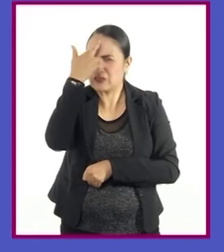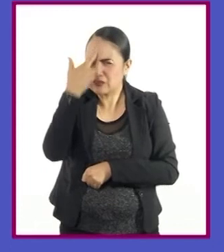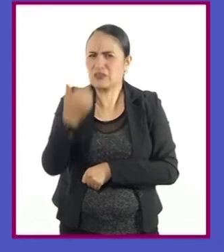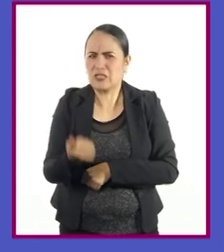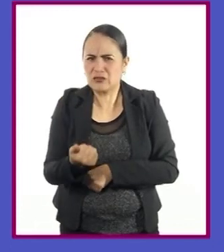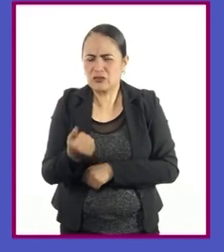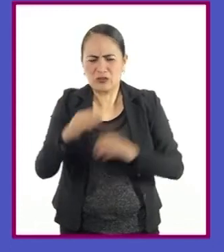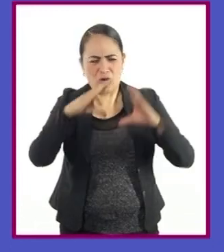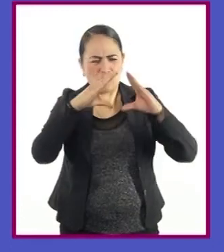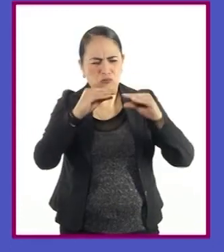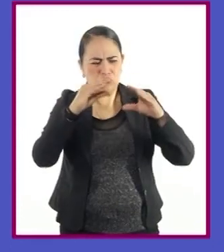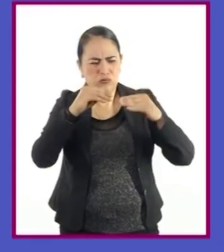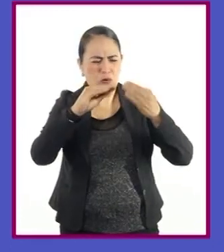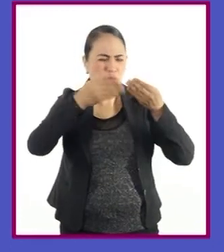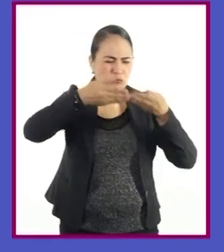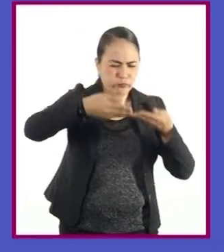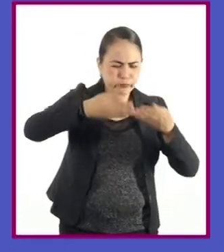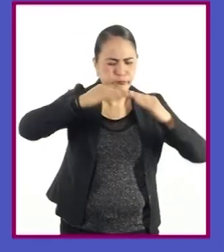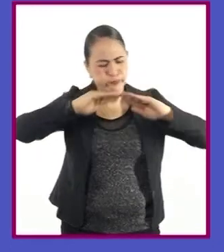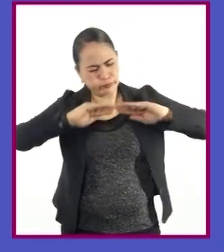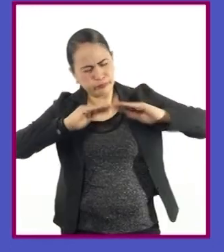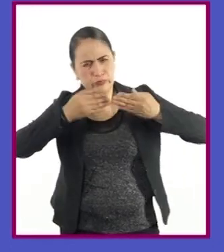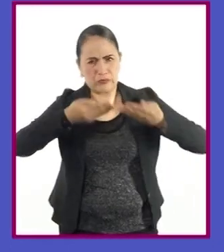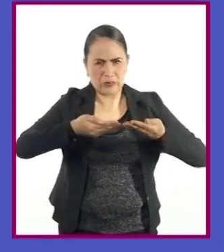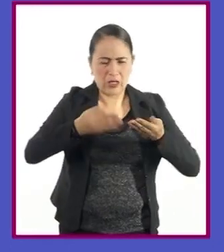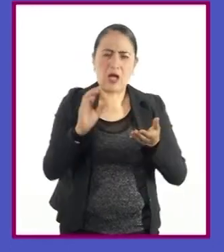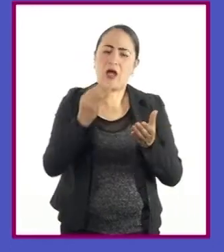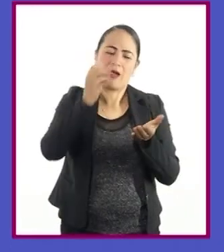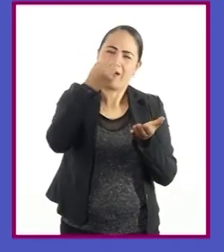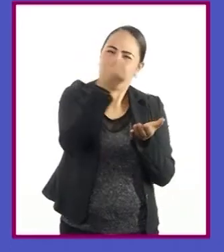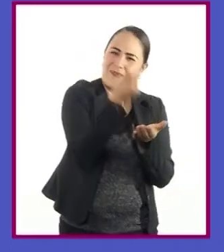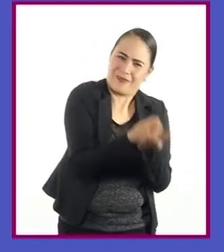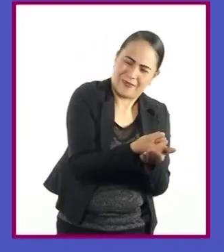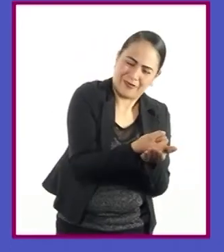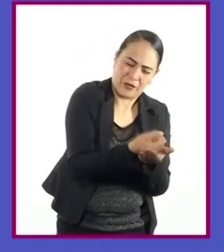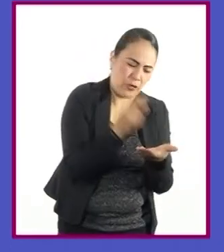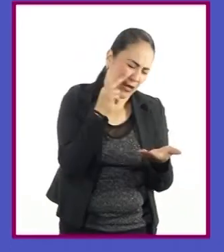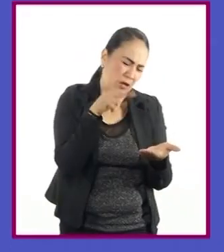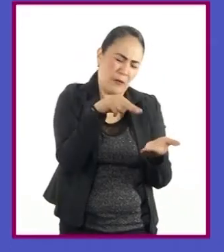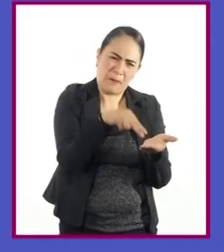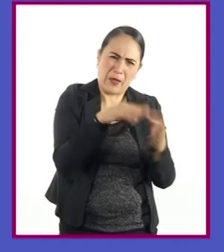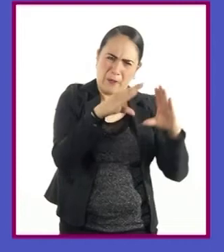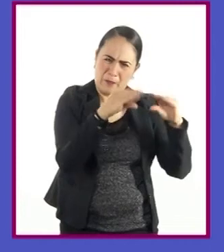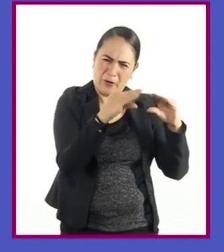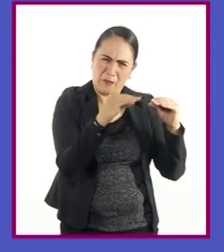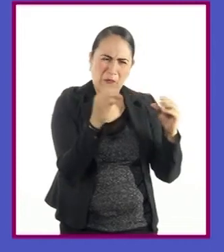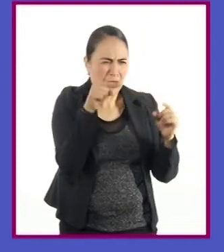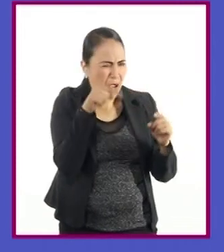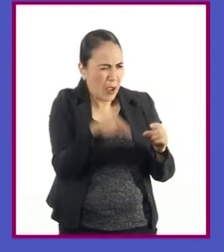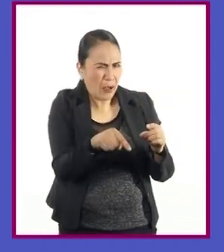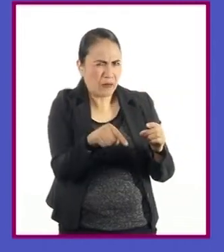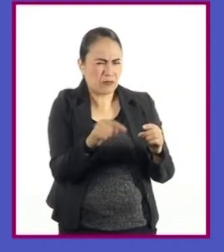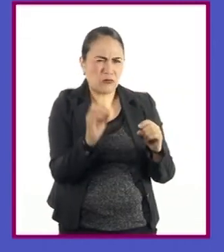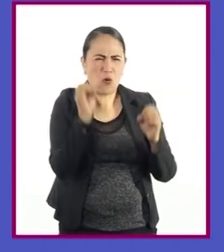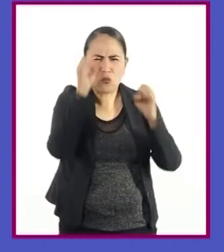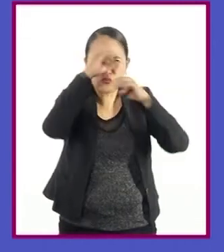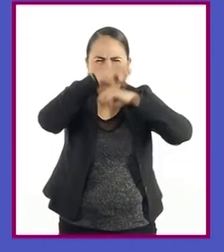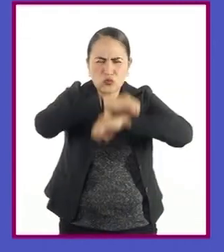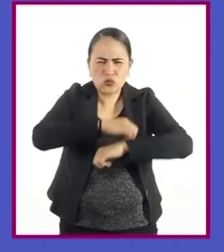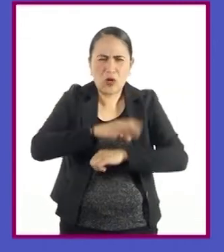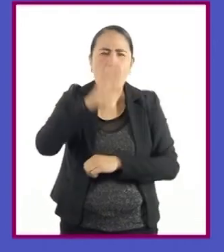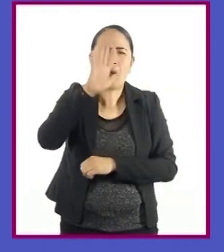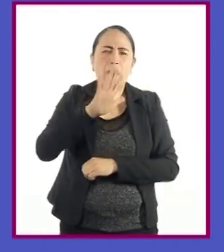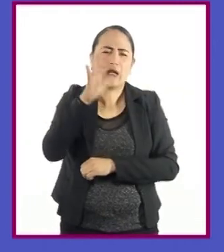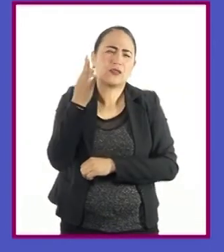sobre la funda, a ambos lados del hueco que había dejado la cabeza de Alicia, se veían manchitas oscuras. «Parecían